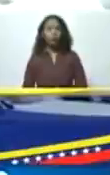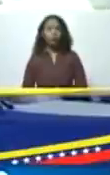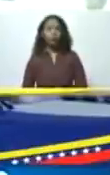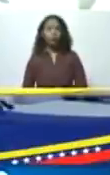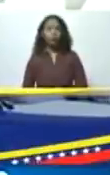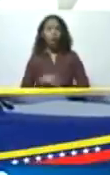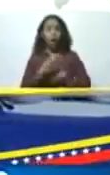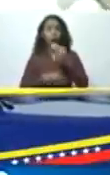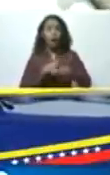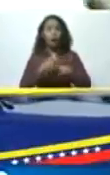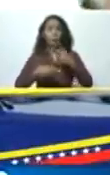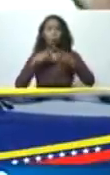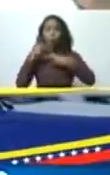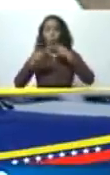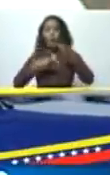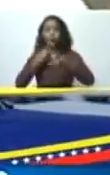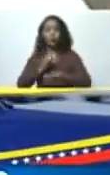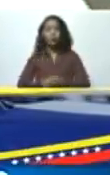Hacer una política